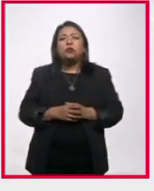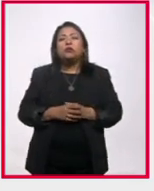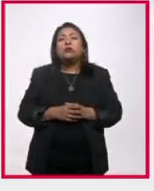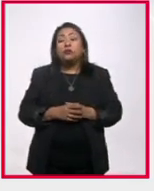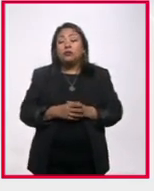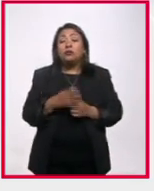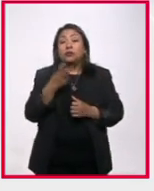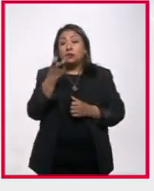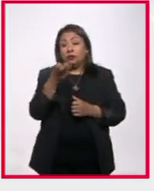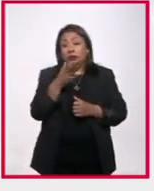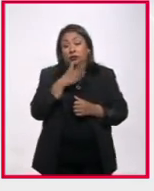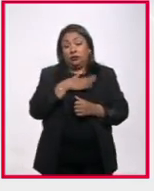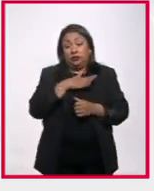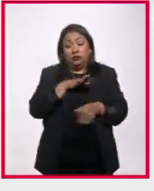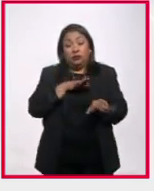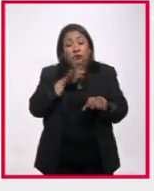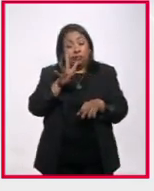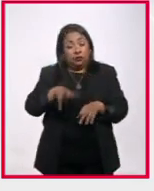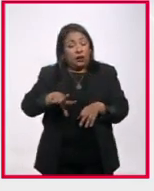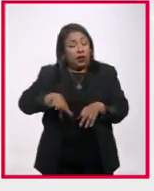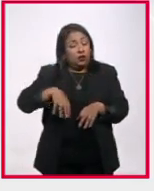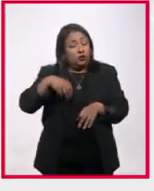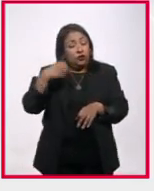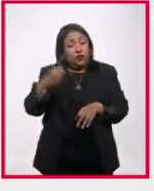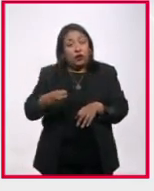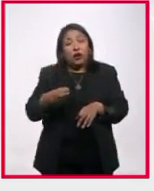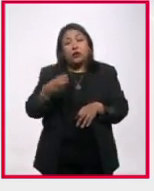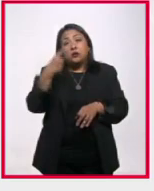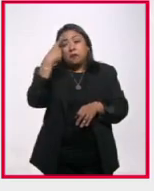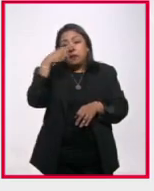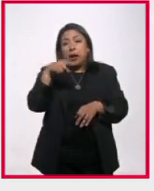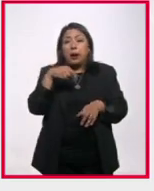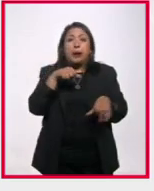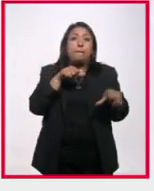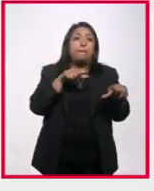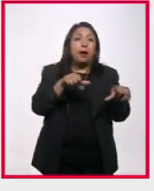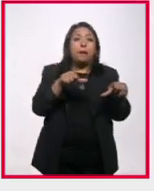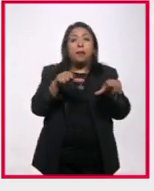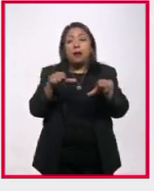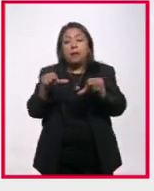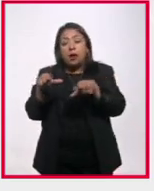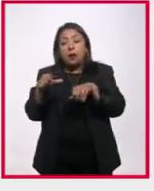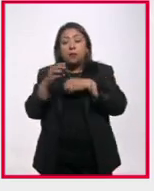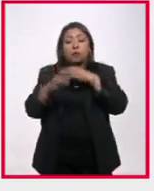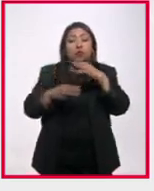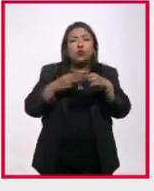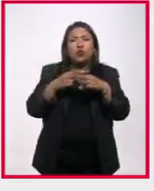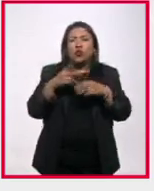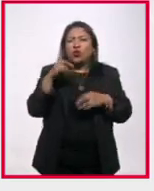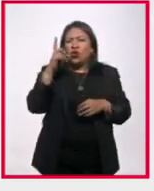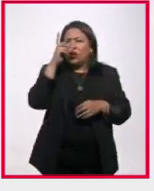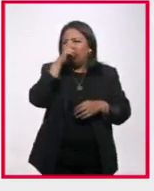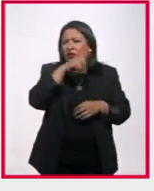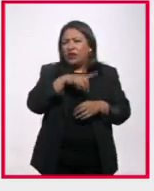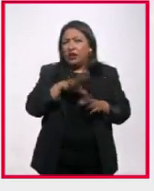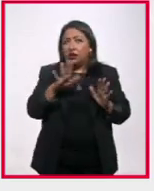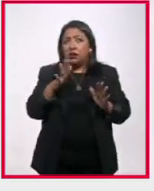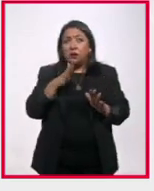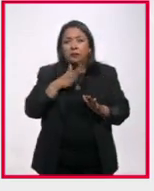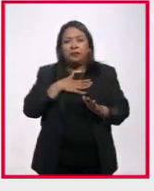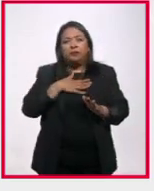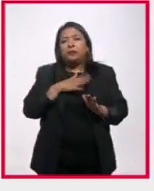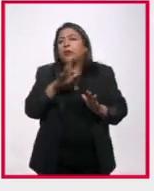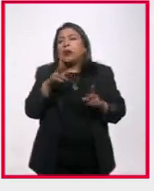Y lo que hacemos es un gran esfuerzo por sobrevivir en un mundo muy duro. La mayor parte de la gente